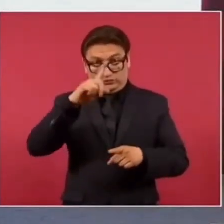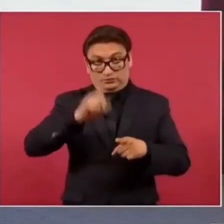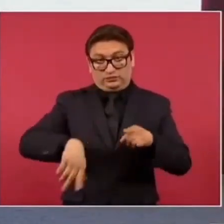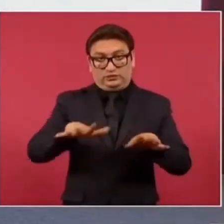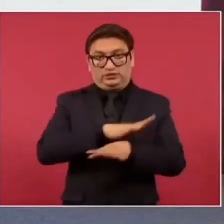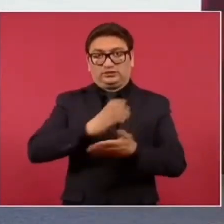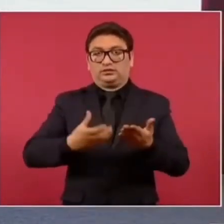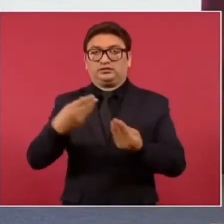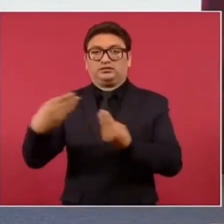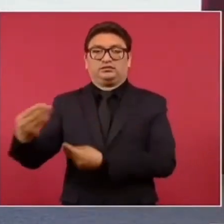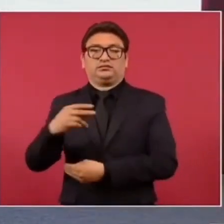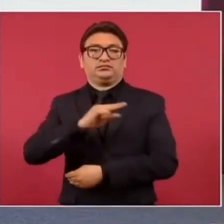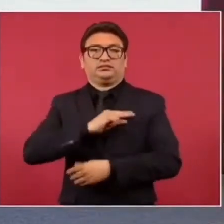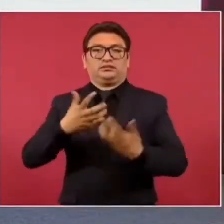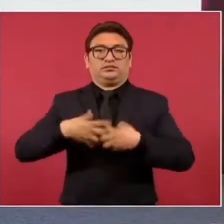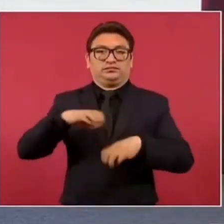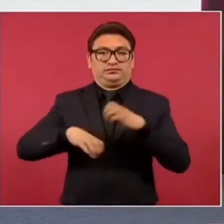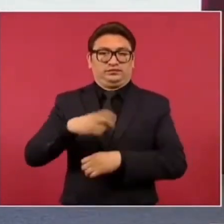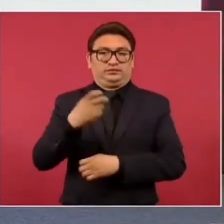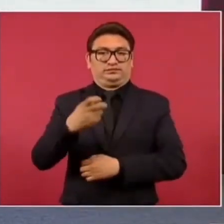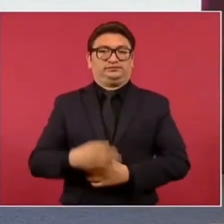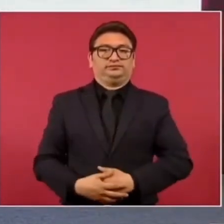Es pública.